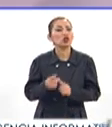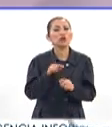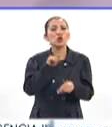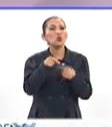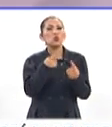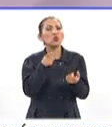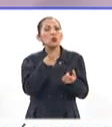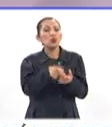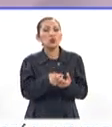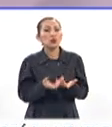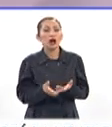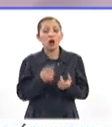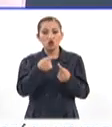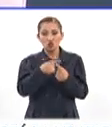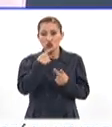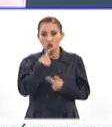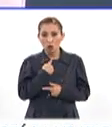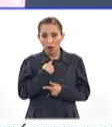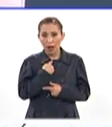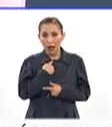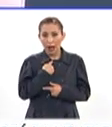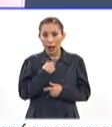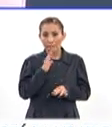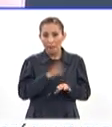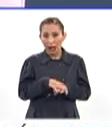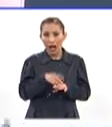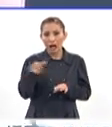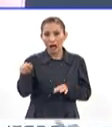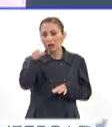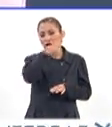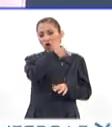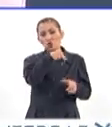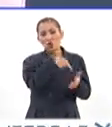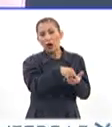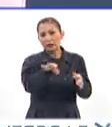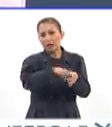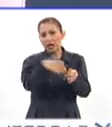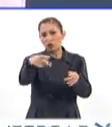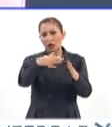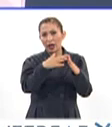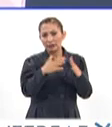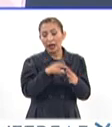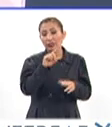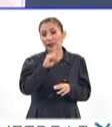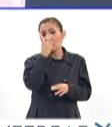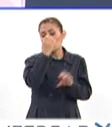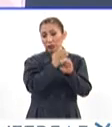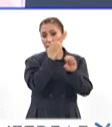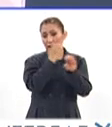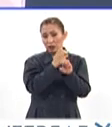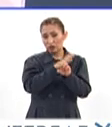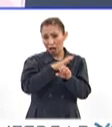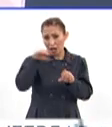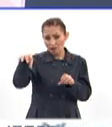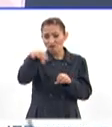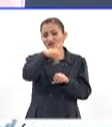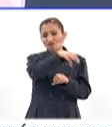hay que acudir? A la Cruz Roja, de preferencia de la localidad, la más de la cercana. localidad. Estamos en los 32 estados